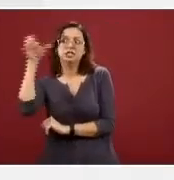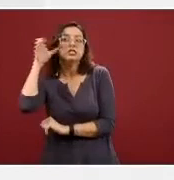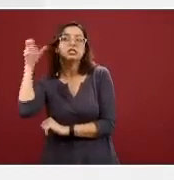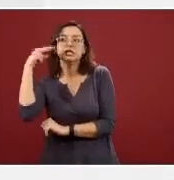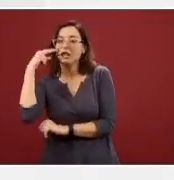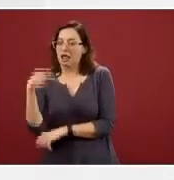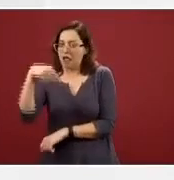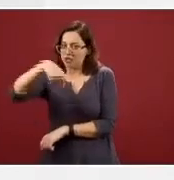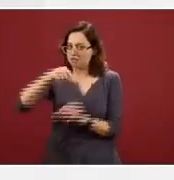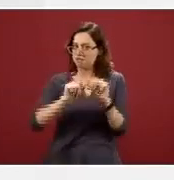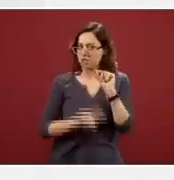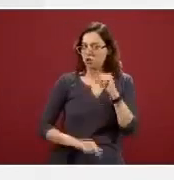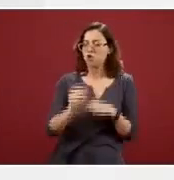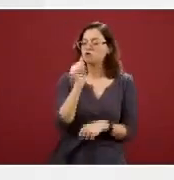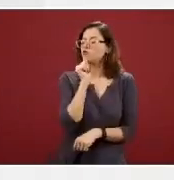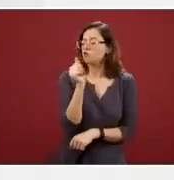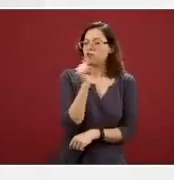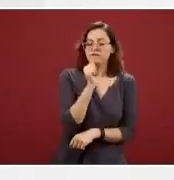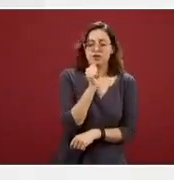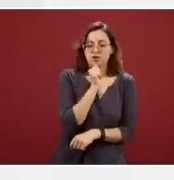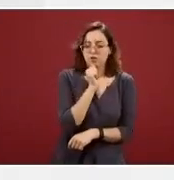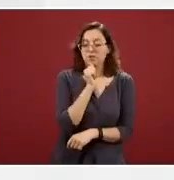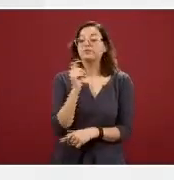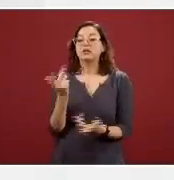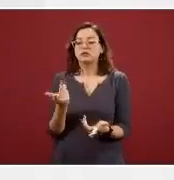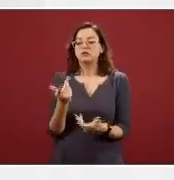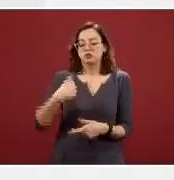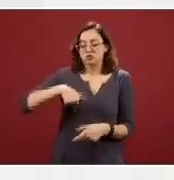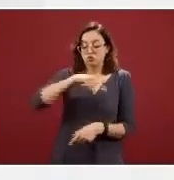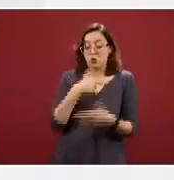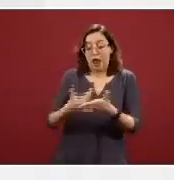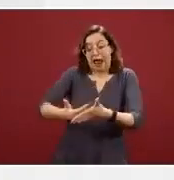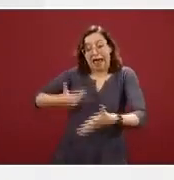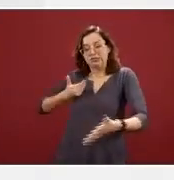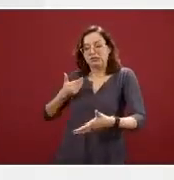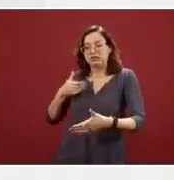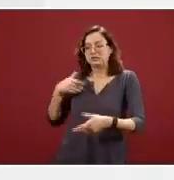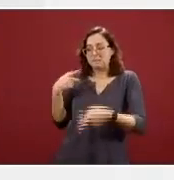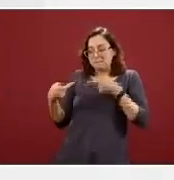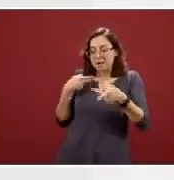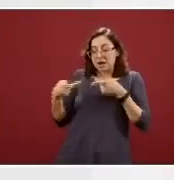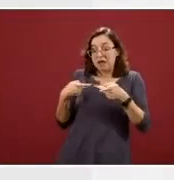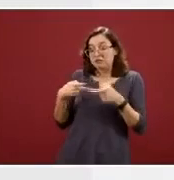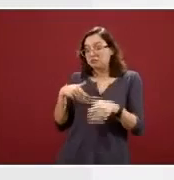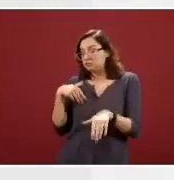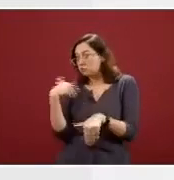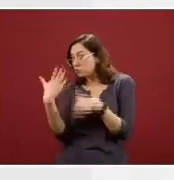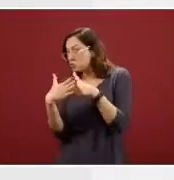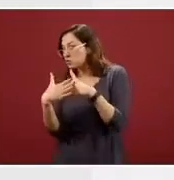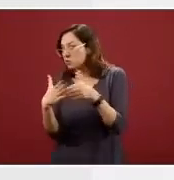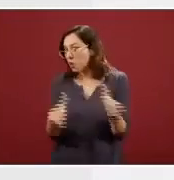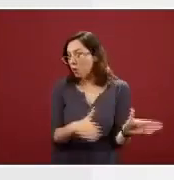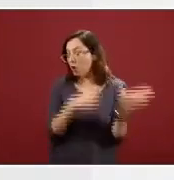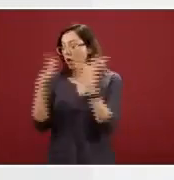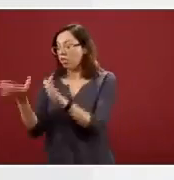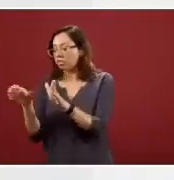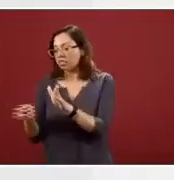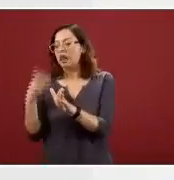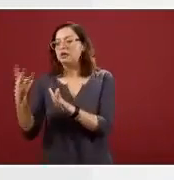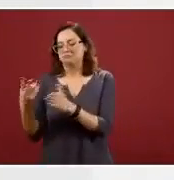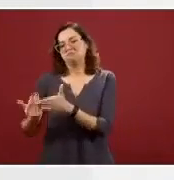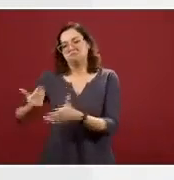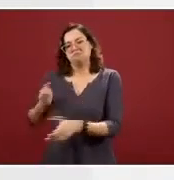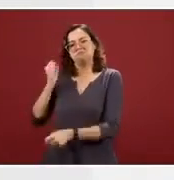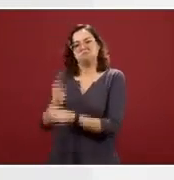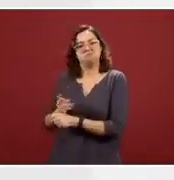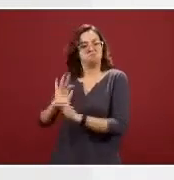estamos estimando es para este posible escenario 3. La siguiente, pero ahora vamos a ver cómo vamos a distribuir. Entonces, lo